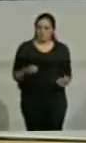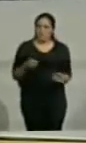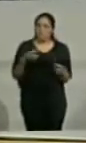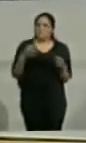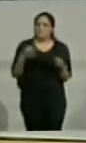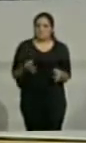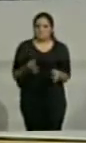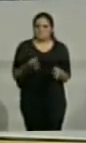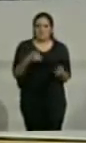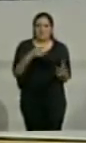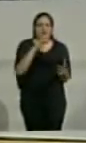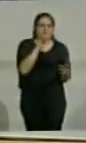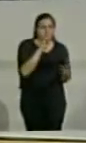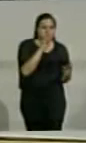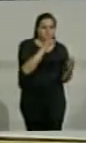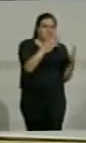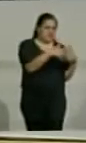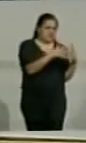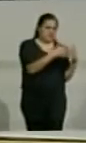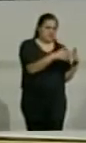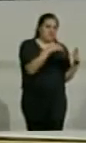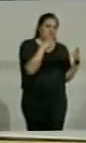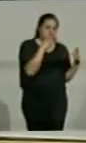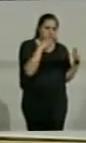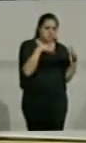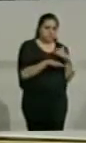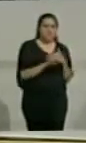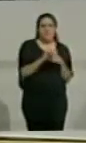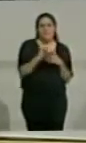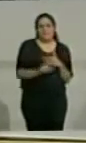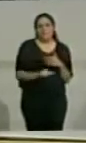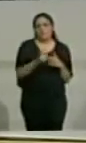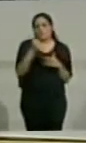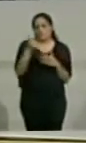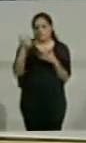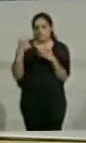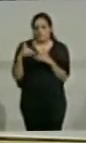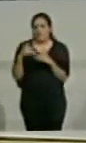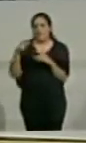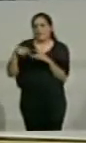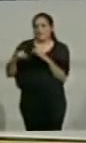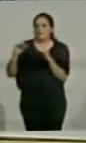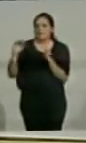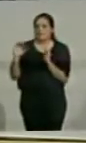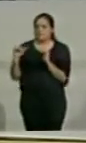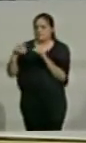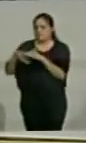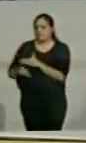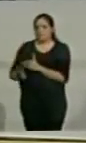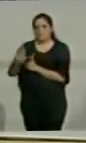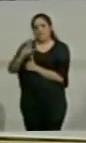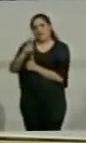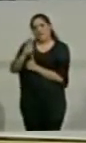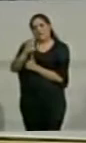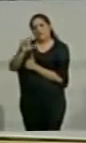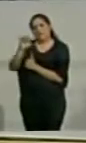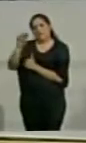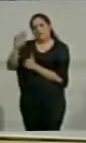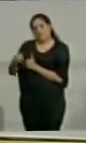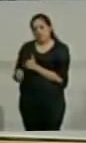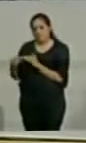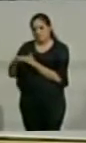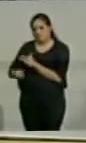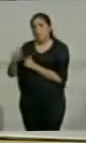residuos industriales como de residuos sólidos urbanos, en rellenos sanitarios y plantas de separación y